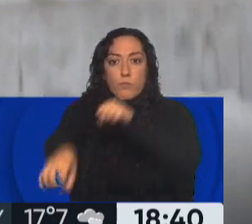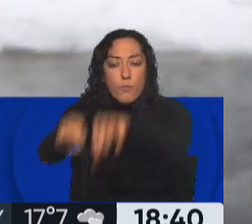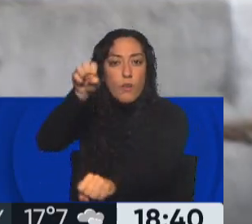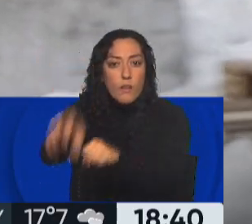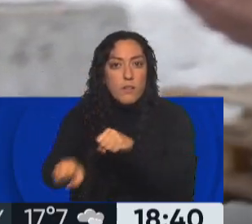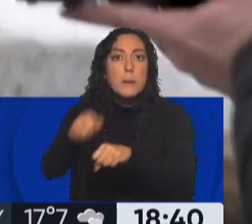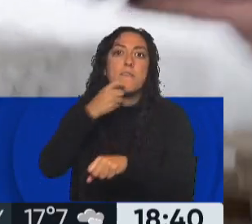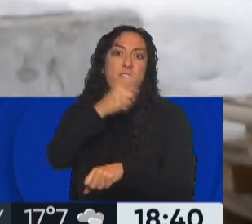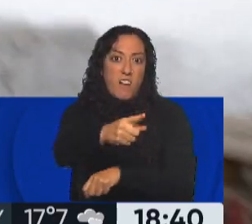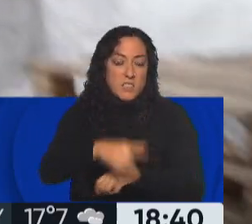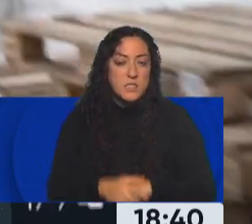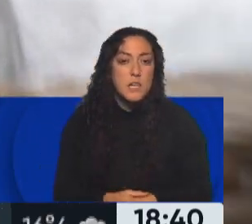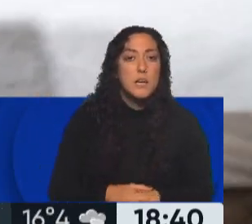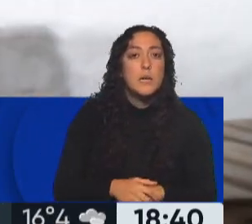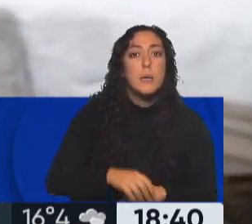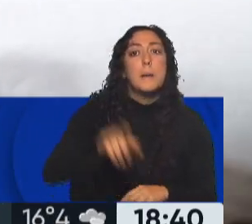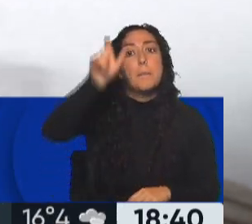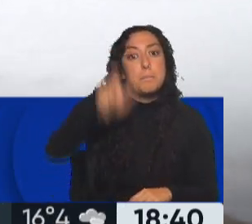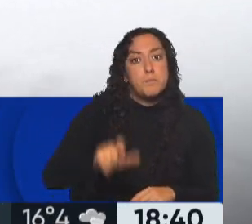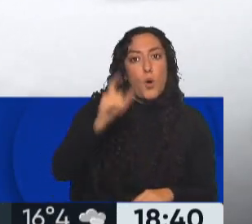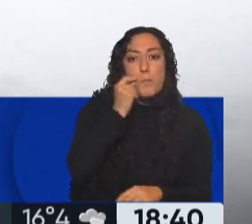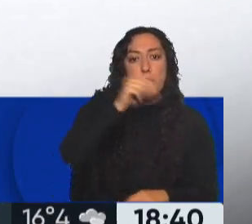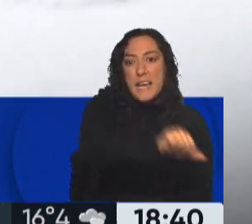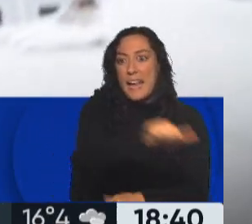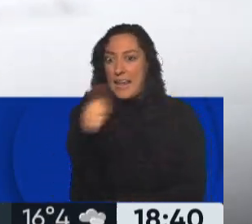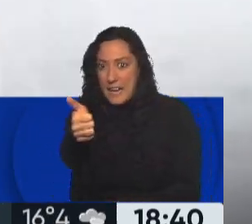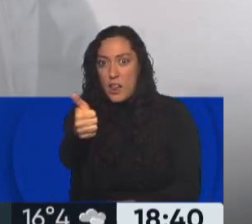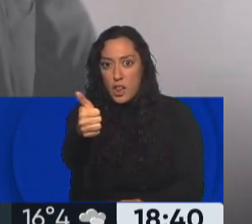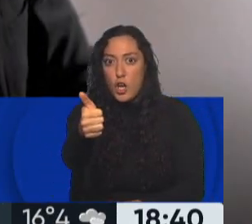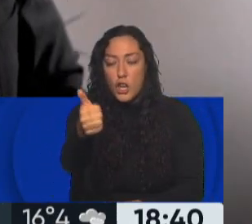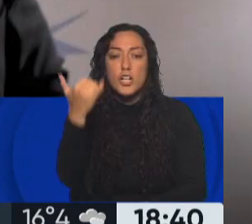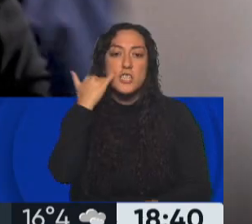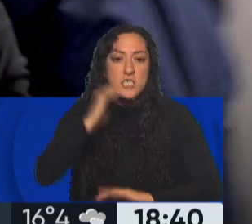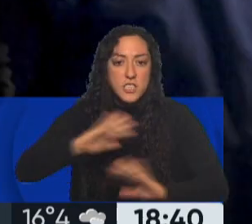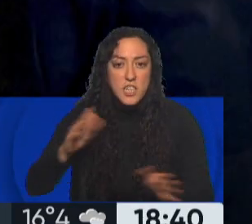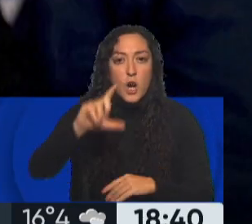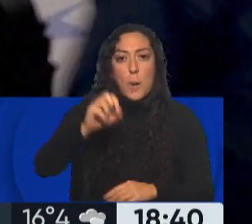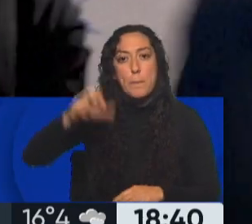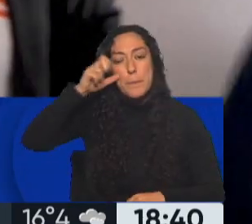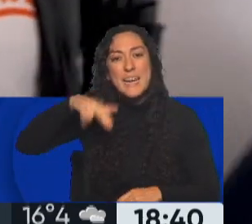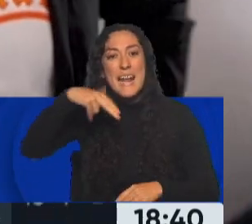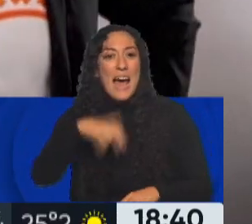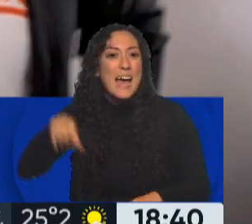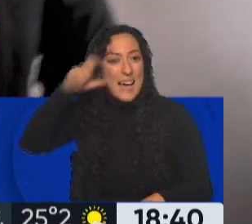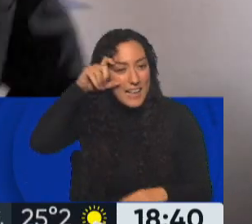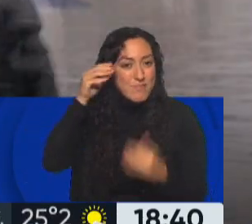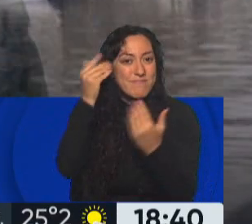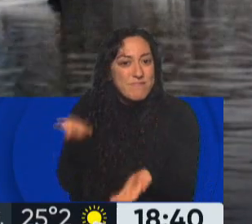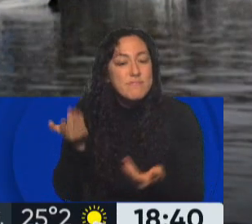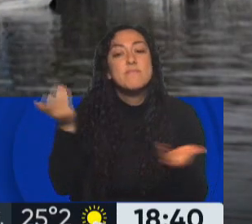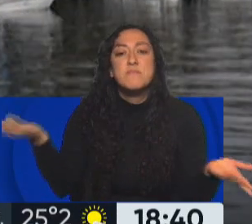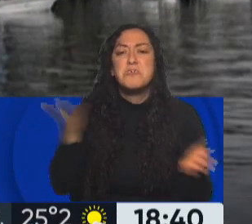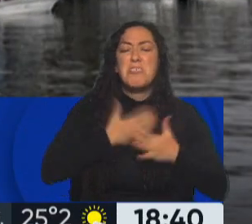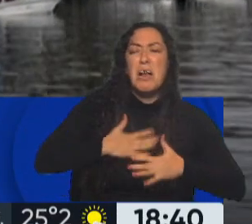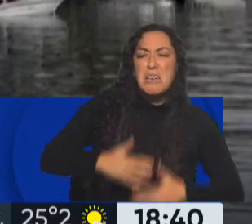Nielsen, el flamante vencedor de las parlamentarias, quien fue congratulado desde Copenhague, aseguró que manejará con tranquilidad la